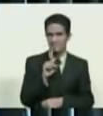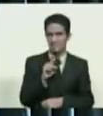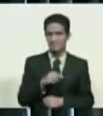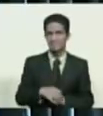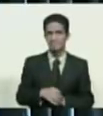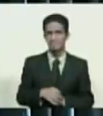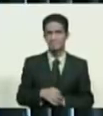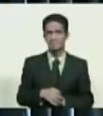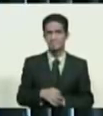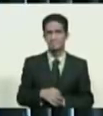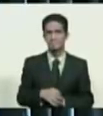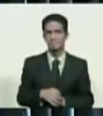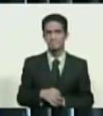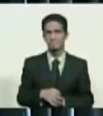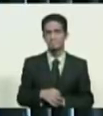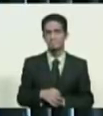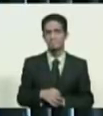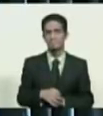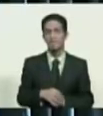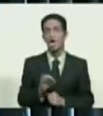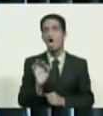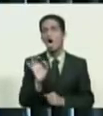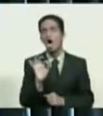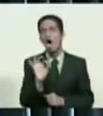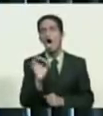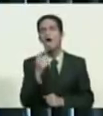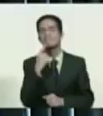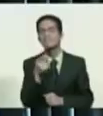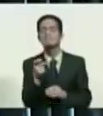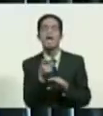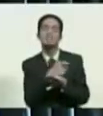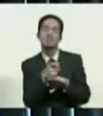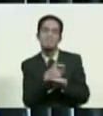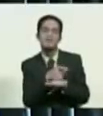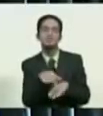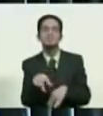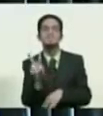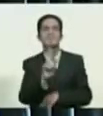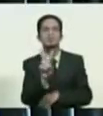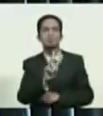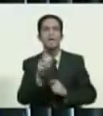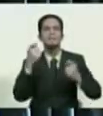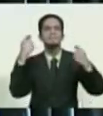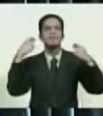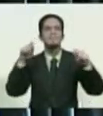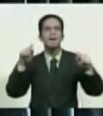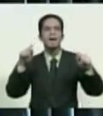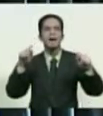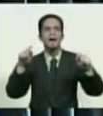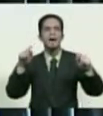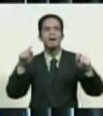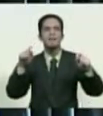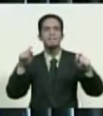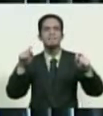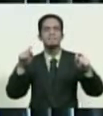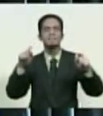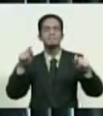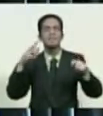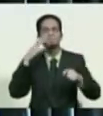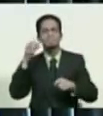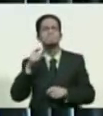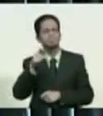Dijiste que alias Bon está mintiendo y que es el gobierno bolivariano el que intentó involucrarte. Tú sabes lo que